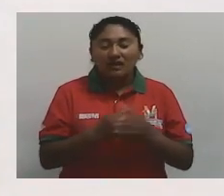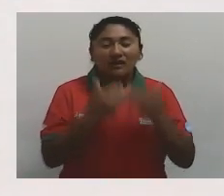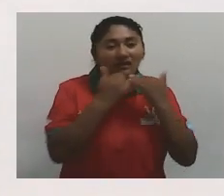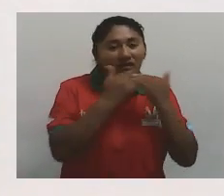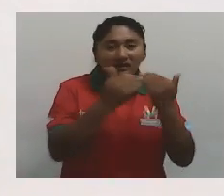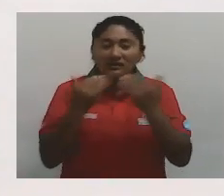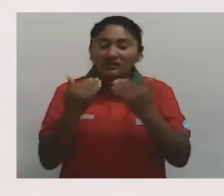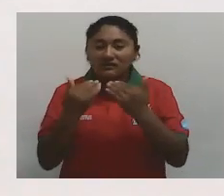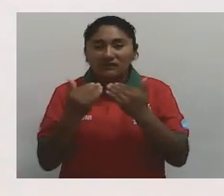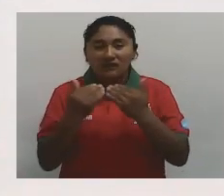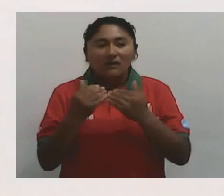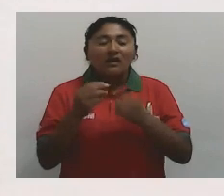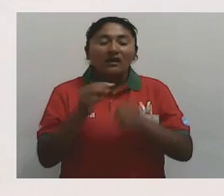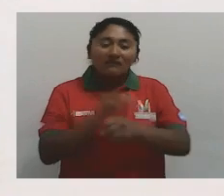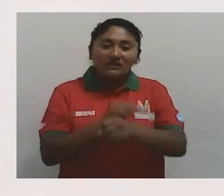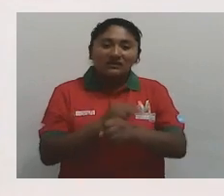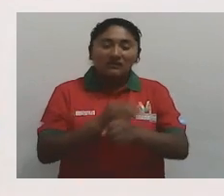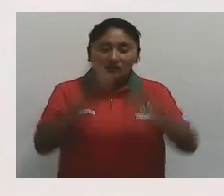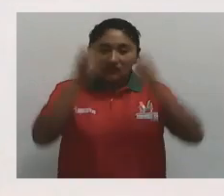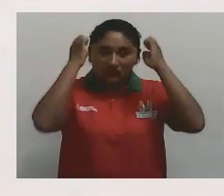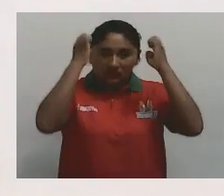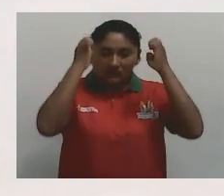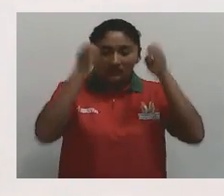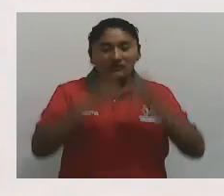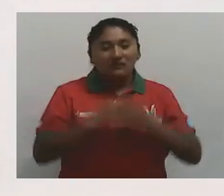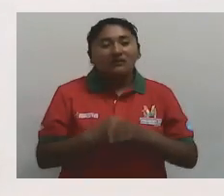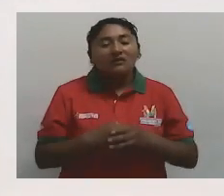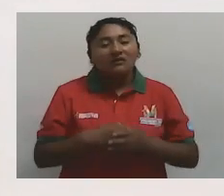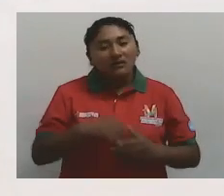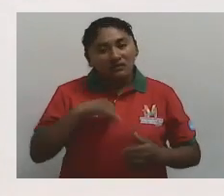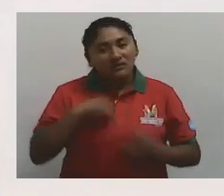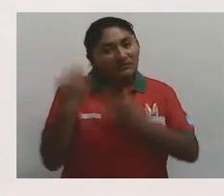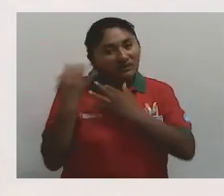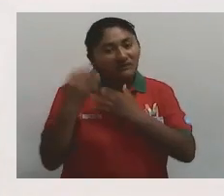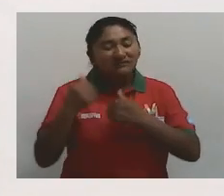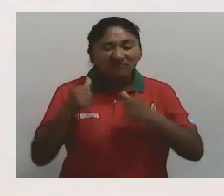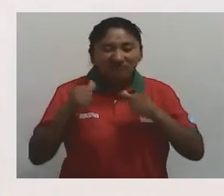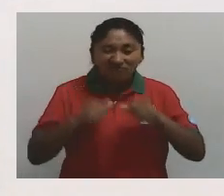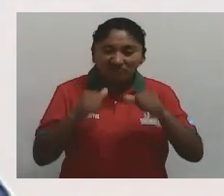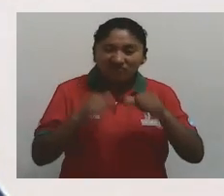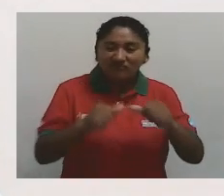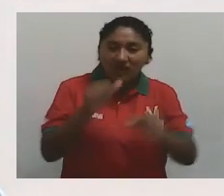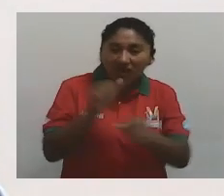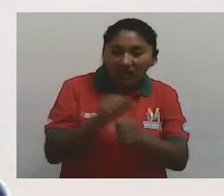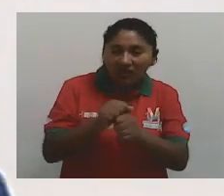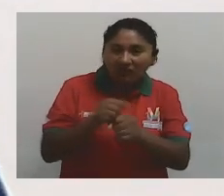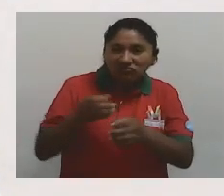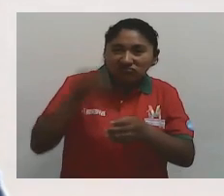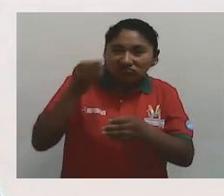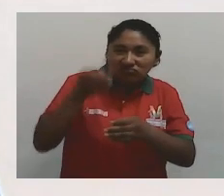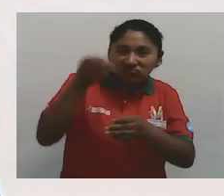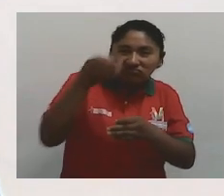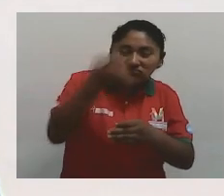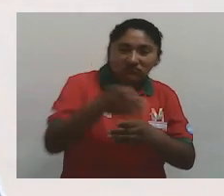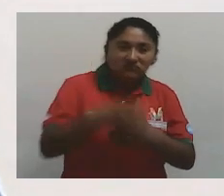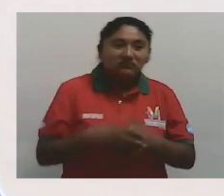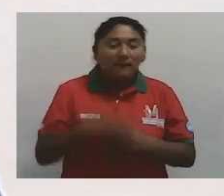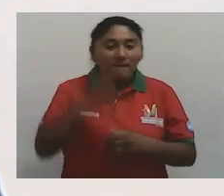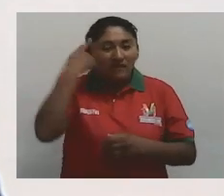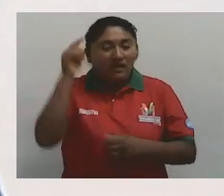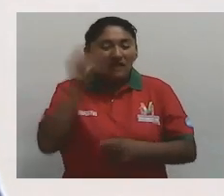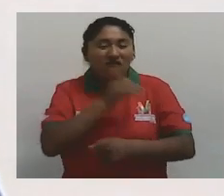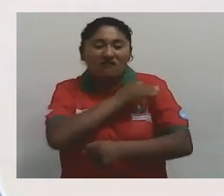conjunto, y que sigamos trabajando adelante para fortalecer nuestro país, fortalecer la